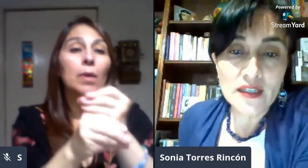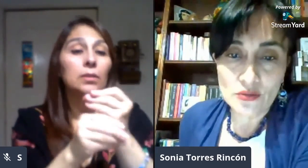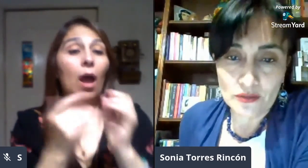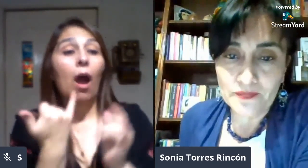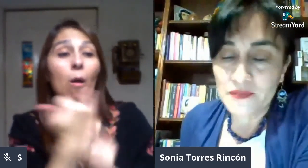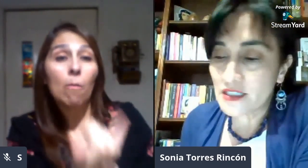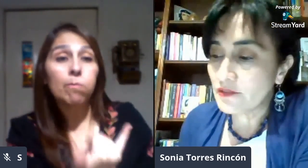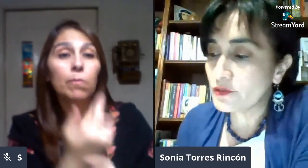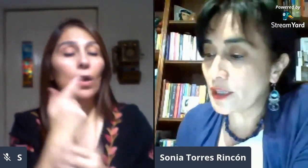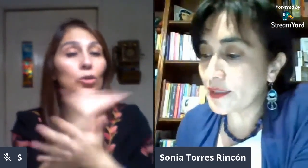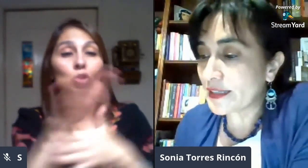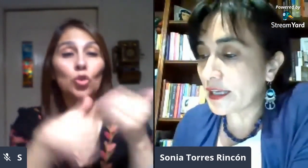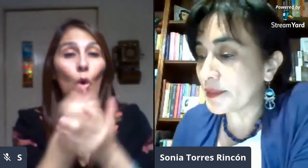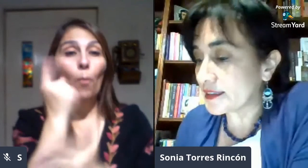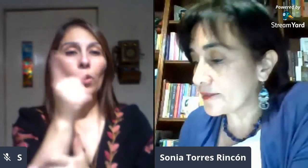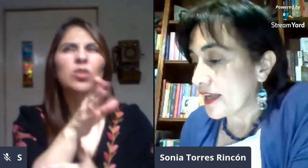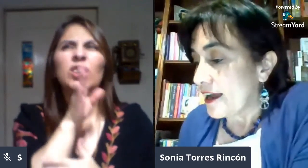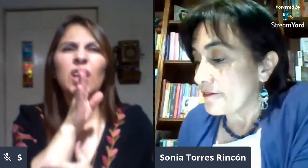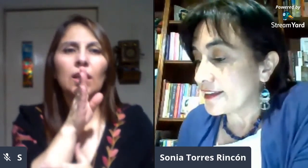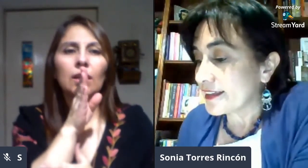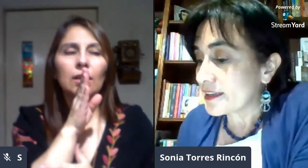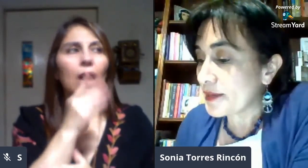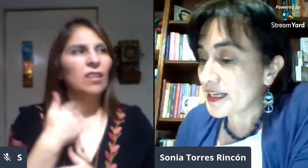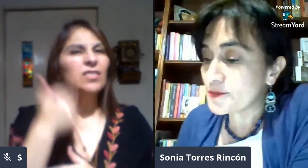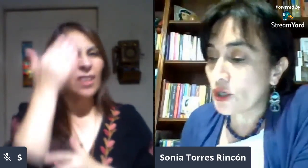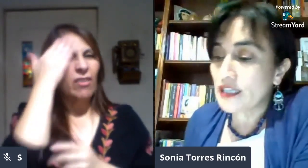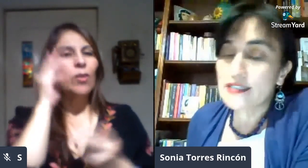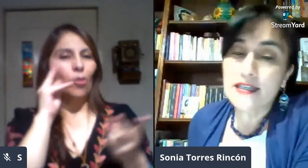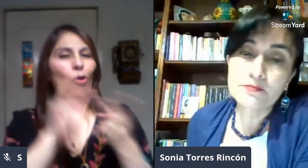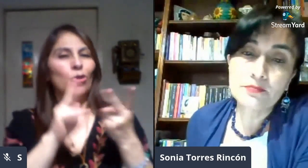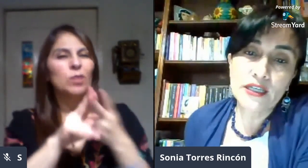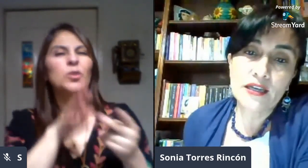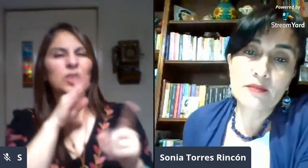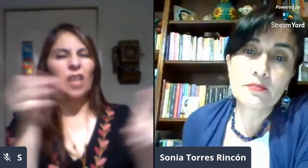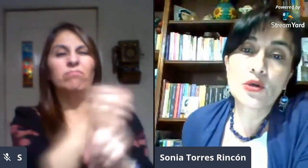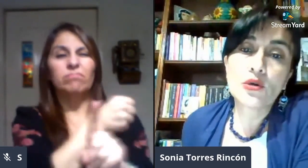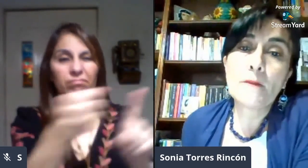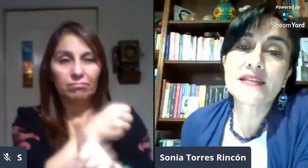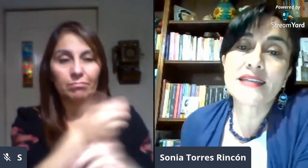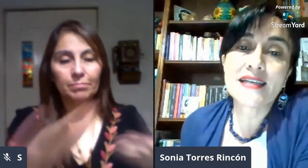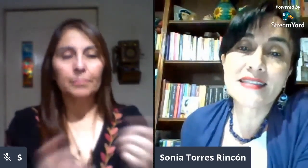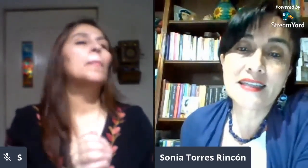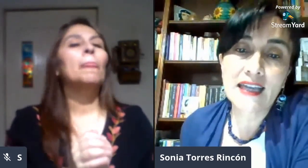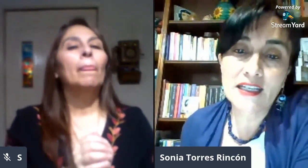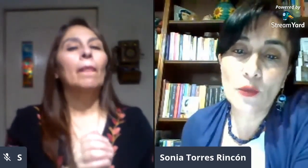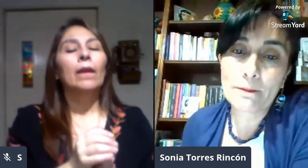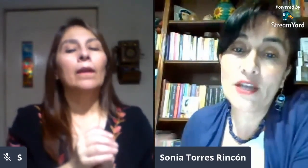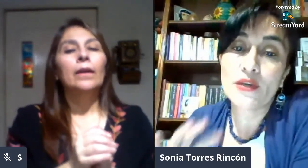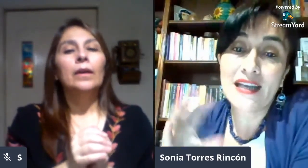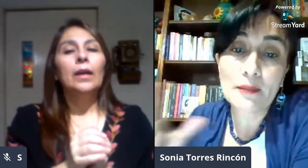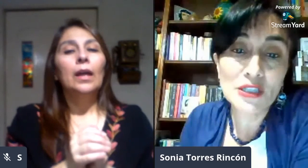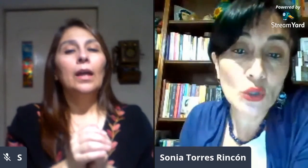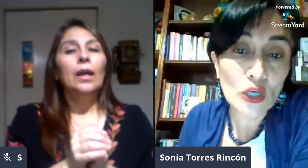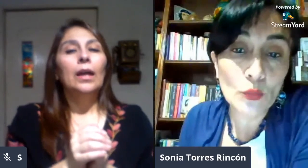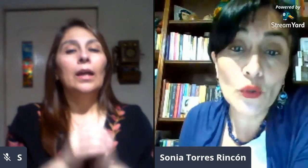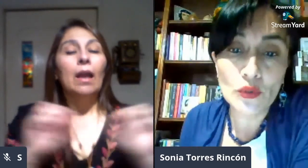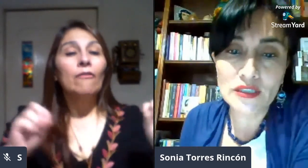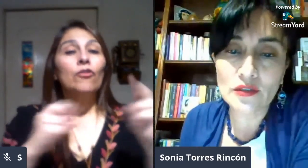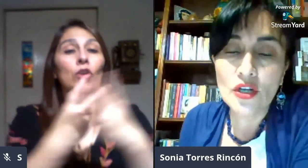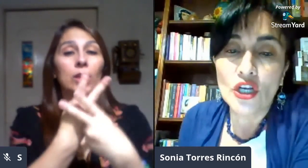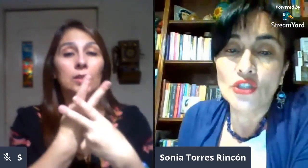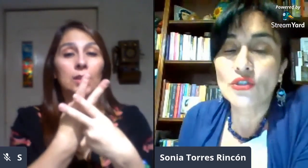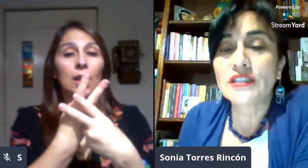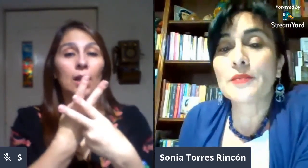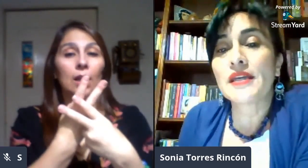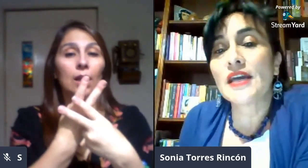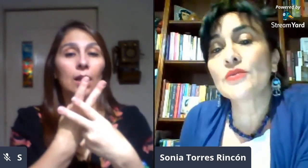es su agresor, ¿sí? Fundamentalmente. Frente al tema de las violencias, por ejemplo, basadas en género, pero en el ámbito de lo